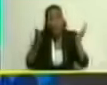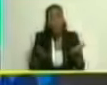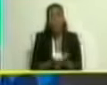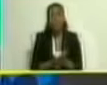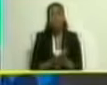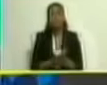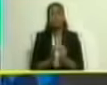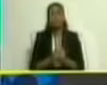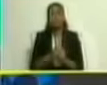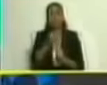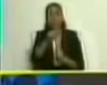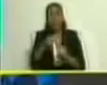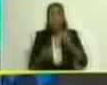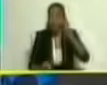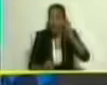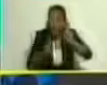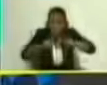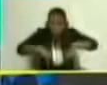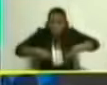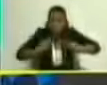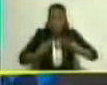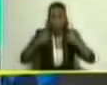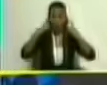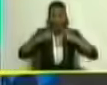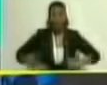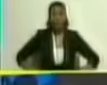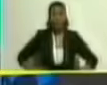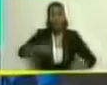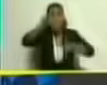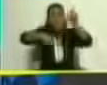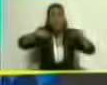y porque surja una nueva civilización,